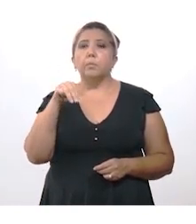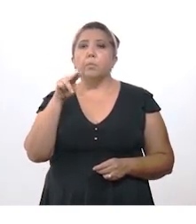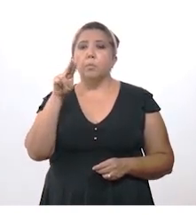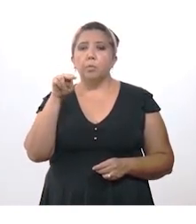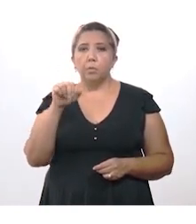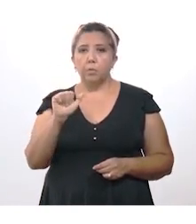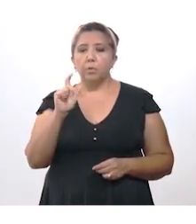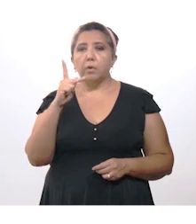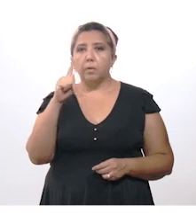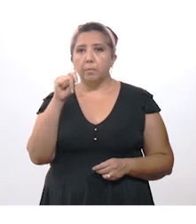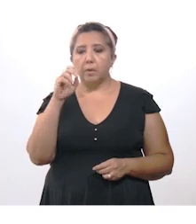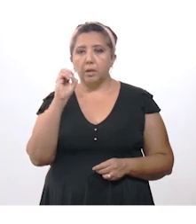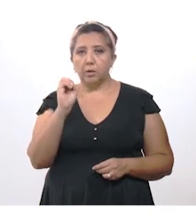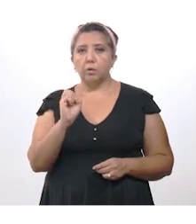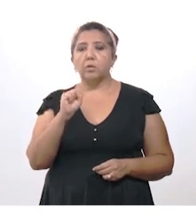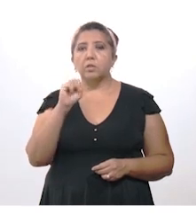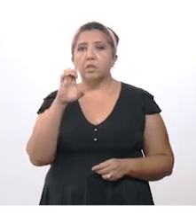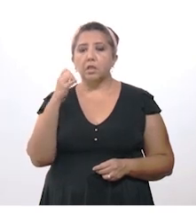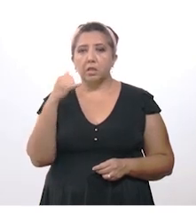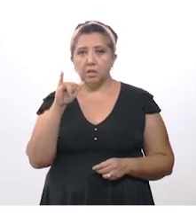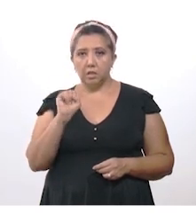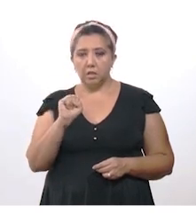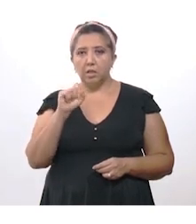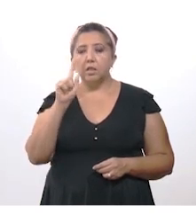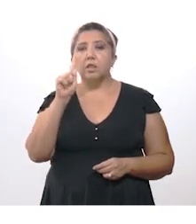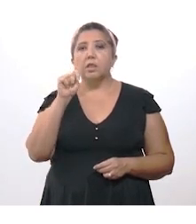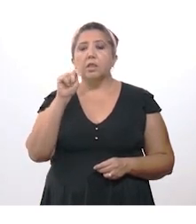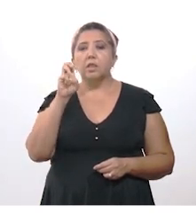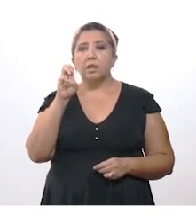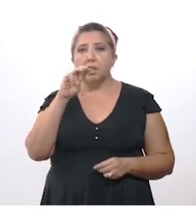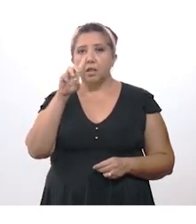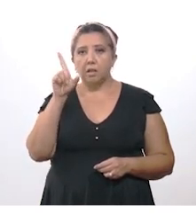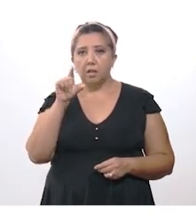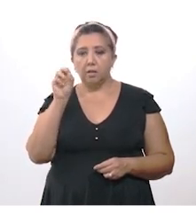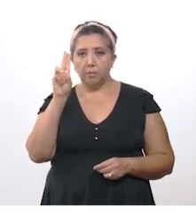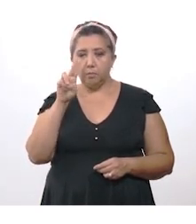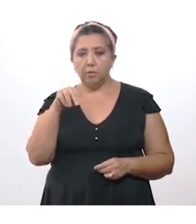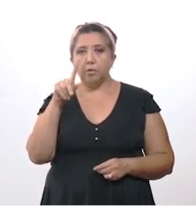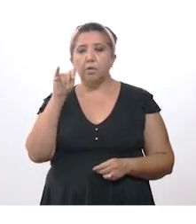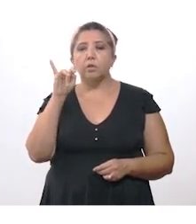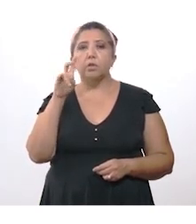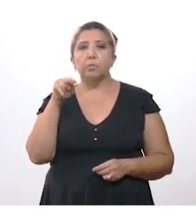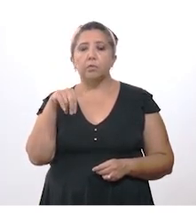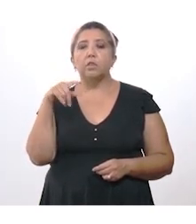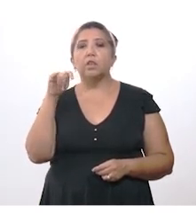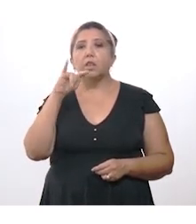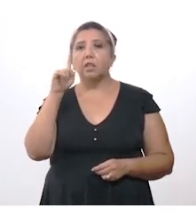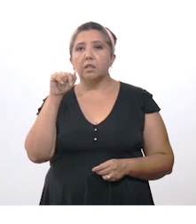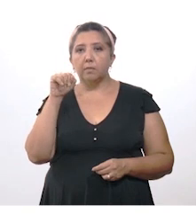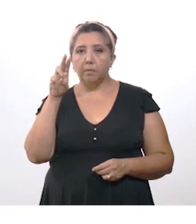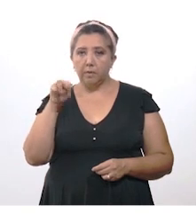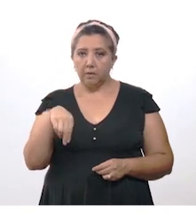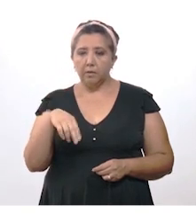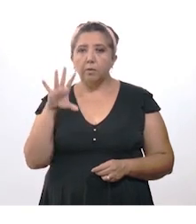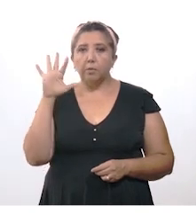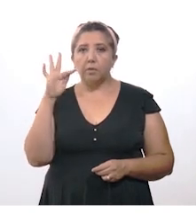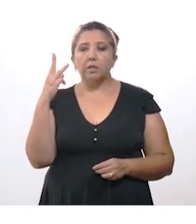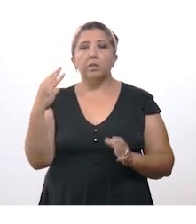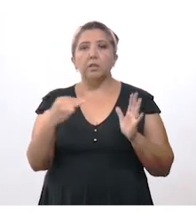Muna, Peto, Sellé, Teabo, Temozón, Timucuy, Tinum y Tizimín. De